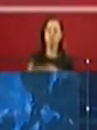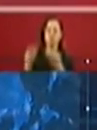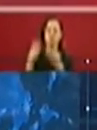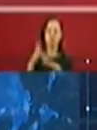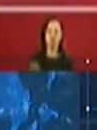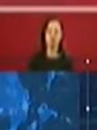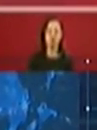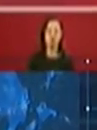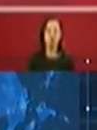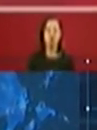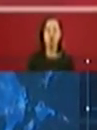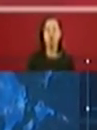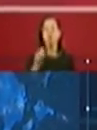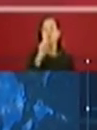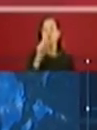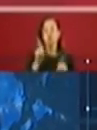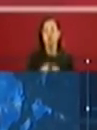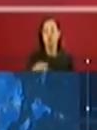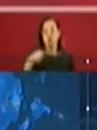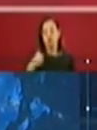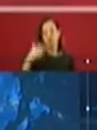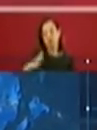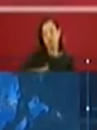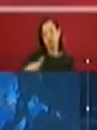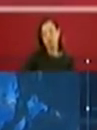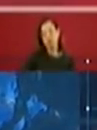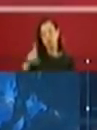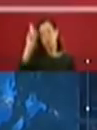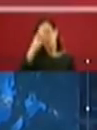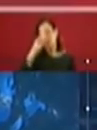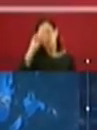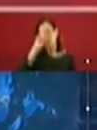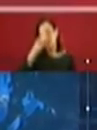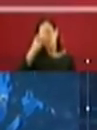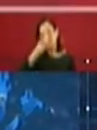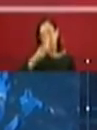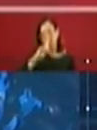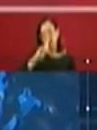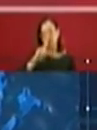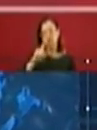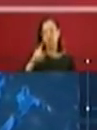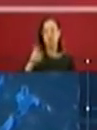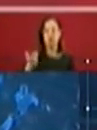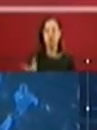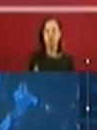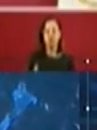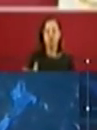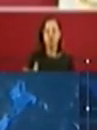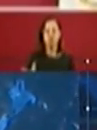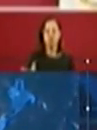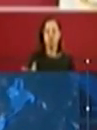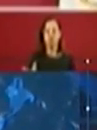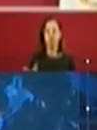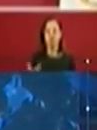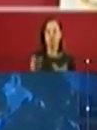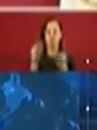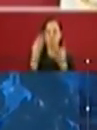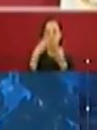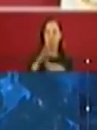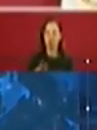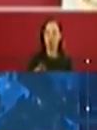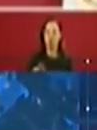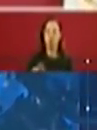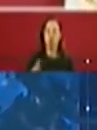hablar y entonces le pasa el tema a la secretaria Olga Sánchez Cordero. En este tema, pues permite que